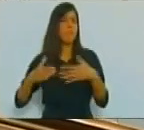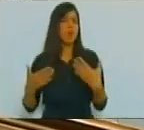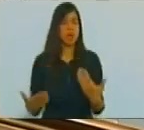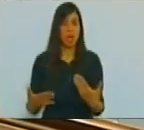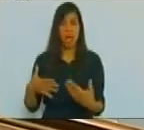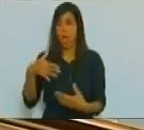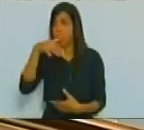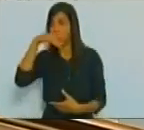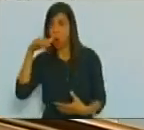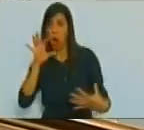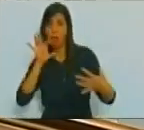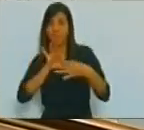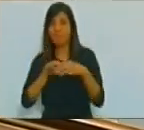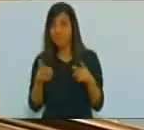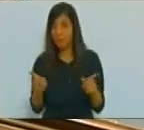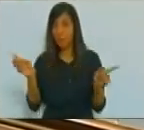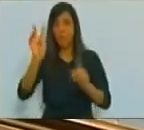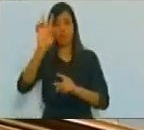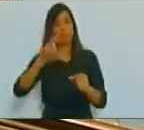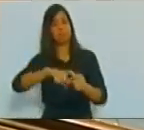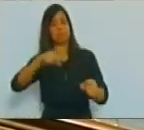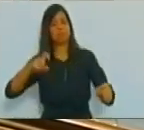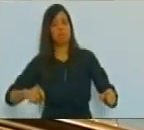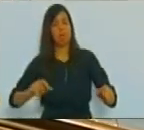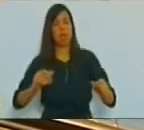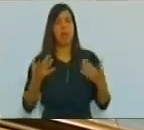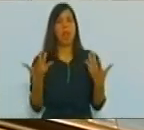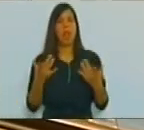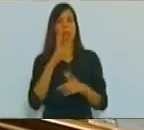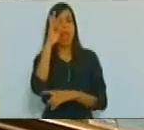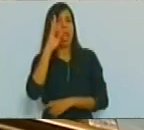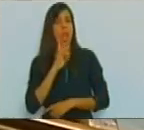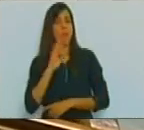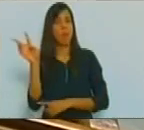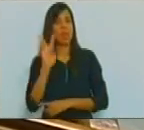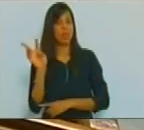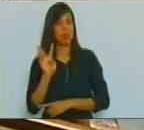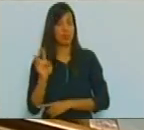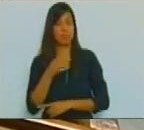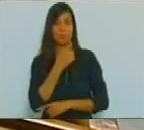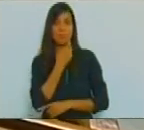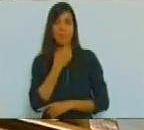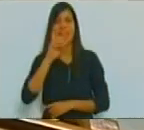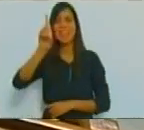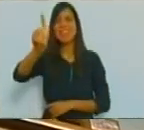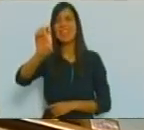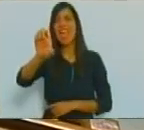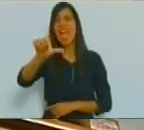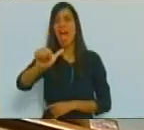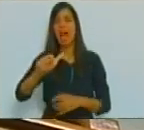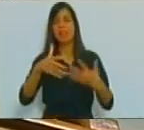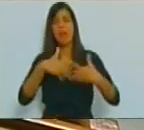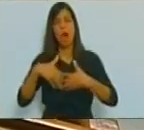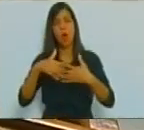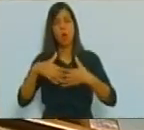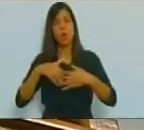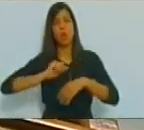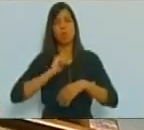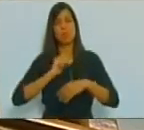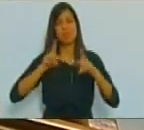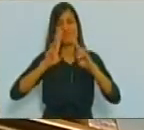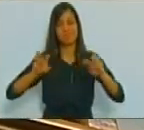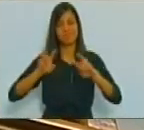narcotráfico para que tengan una perlita con respecto al área cuando un funcionario del del